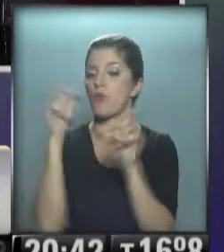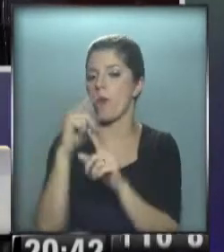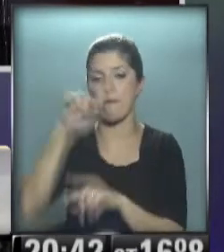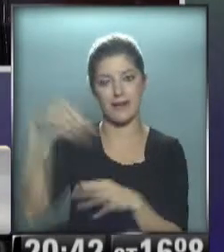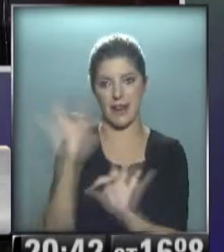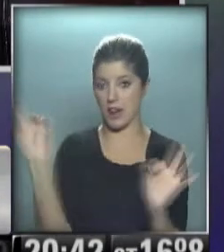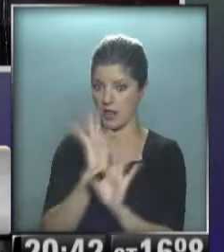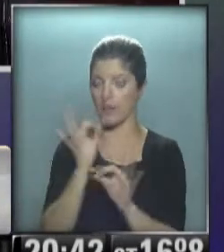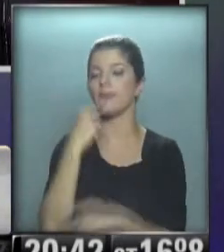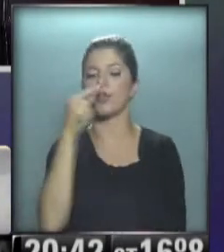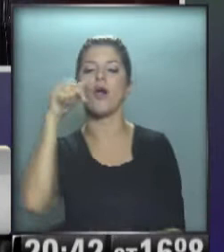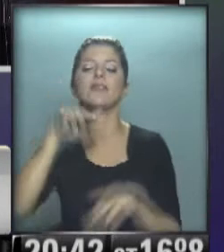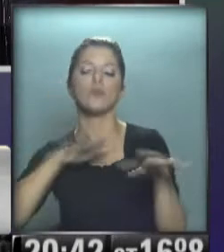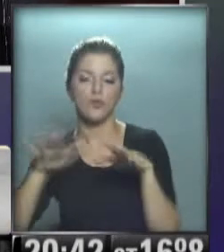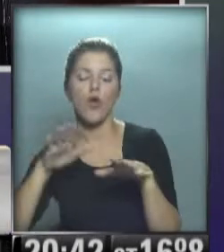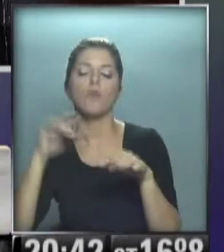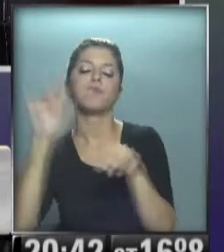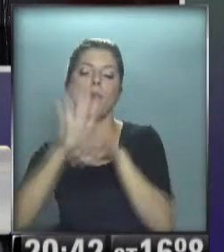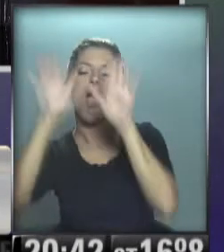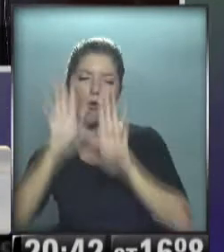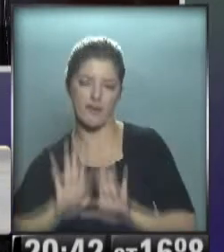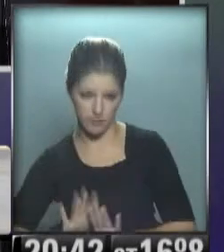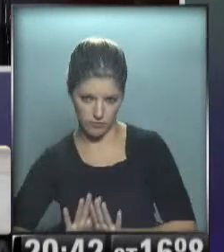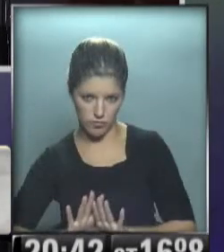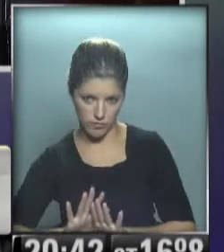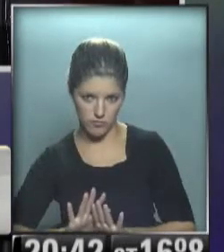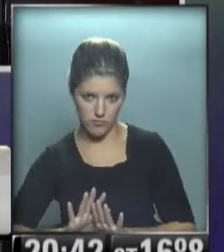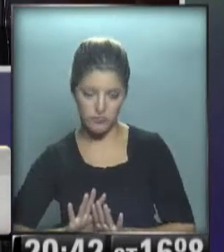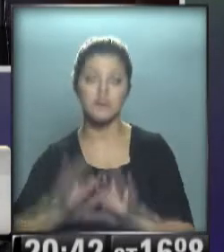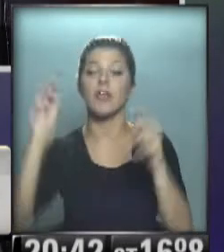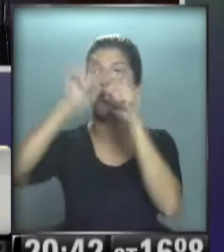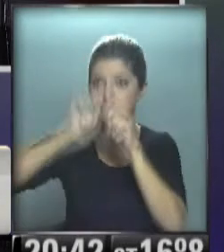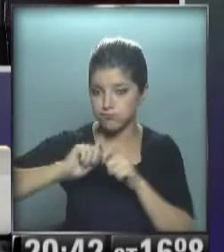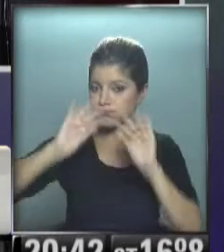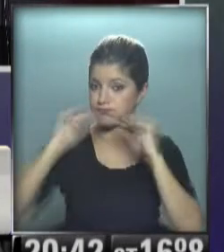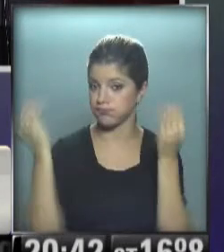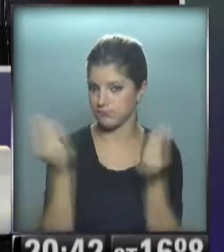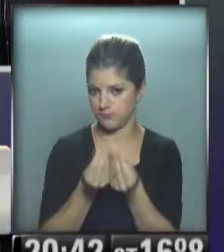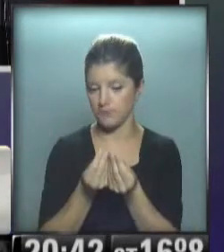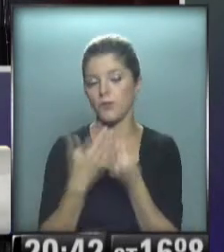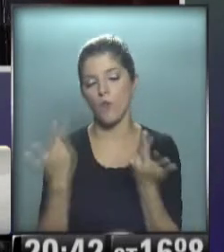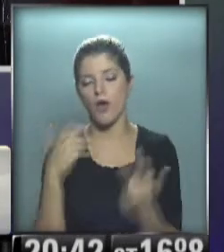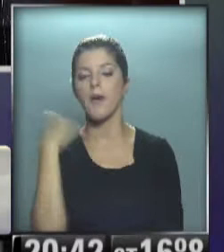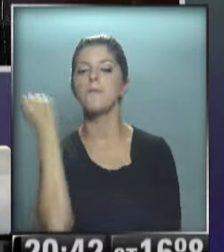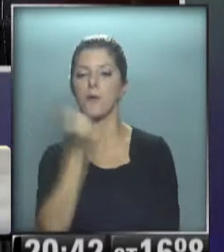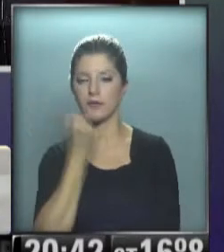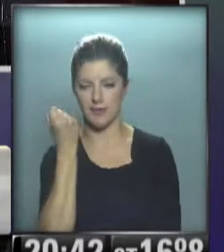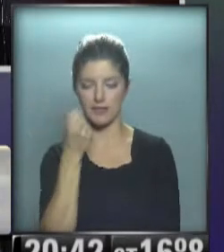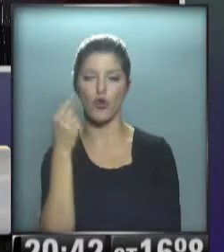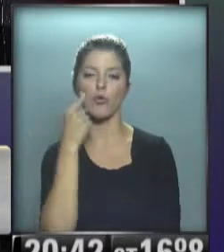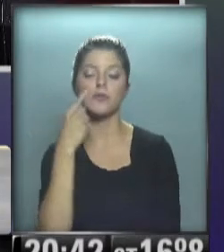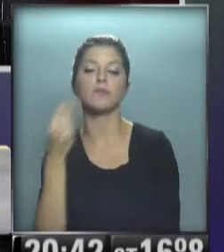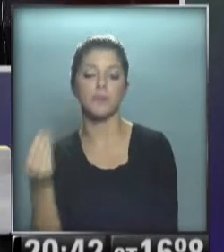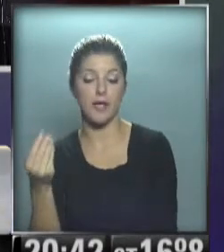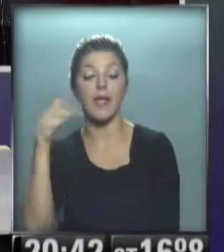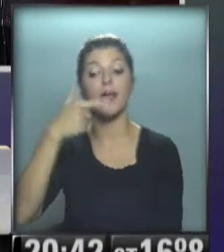Digo, esto lo que tiene que ver con la organización y la finalización de las obras. Bueno, es importante saber que el de